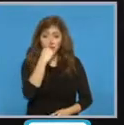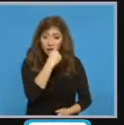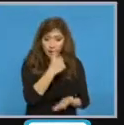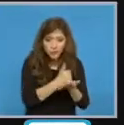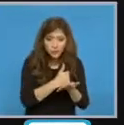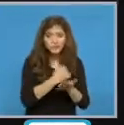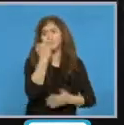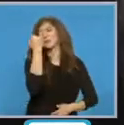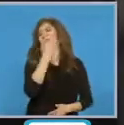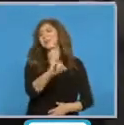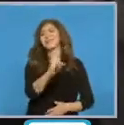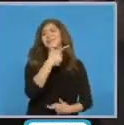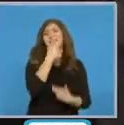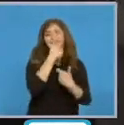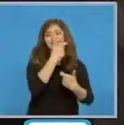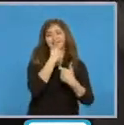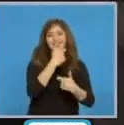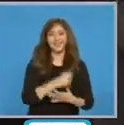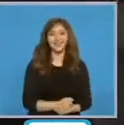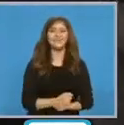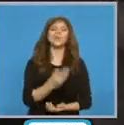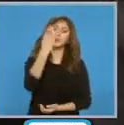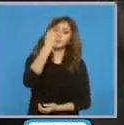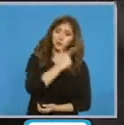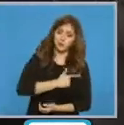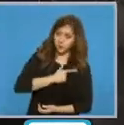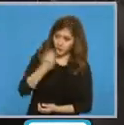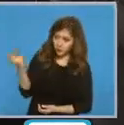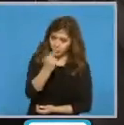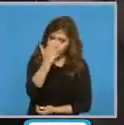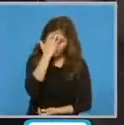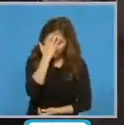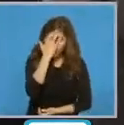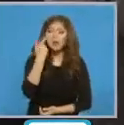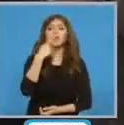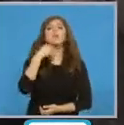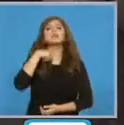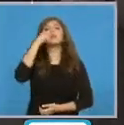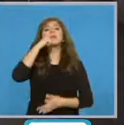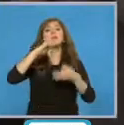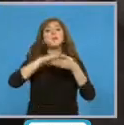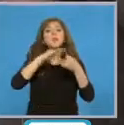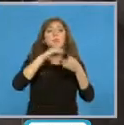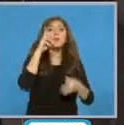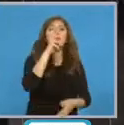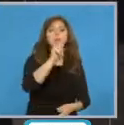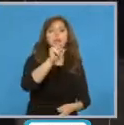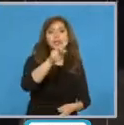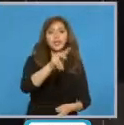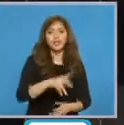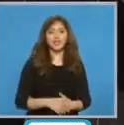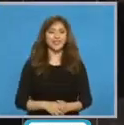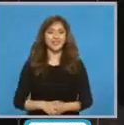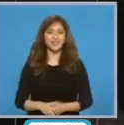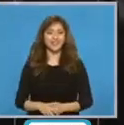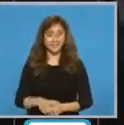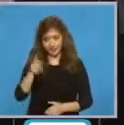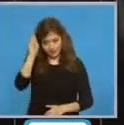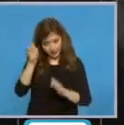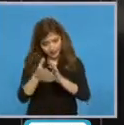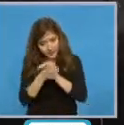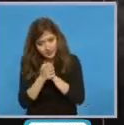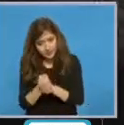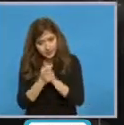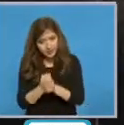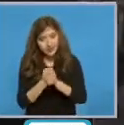azules. Pues me da mucho gusto conocerlos porque yo Bueno, frecuentemente los veo. Pues mándele un saludo a los del... en el